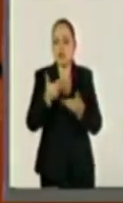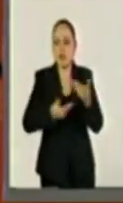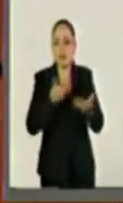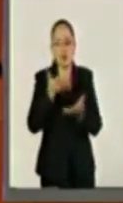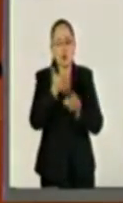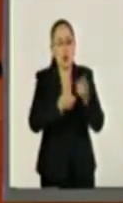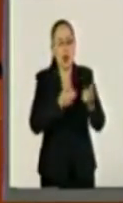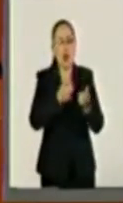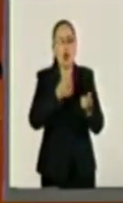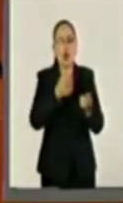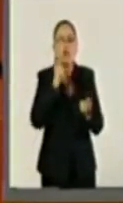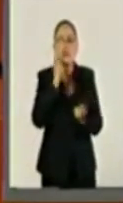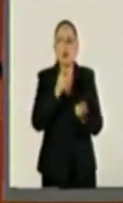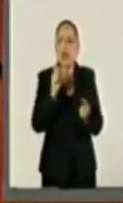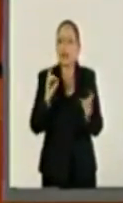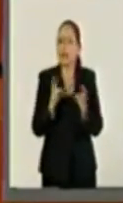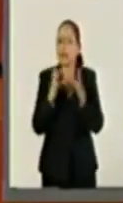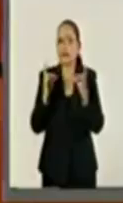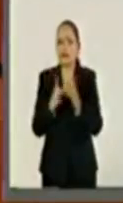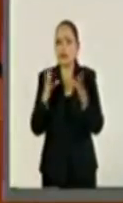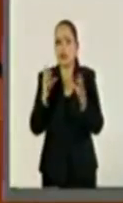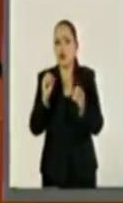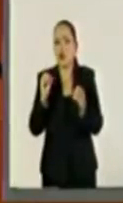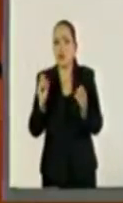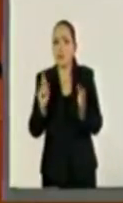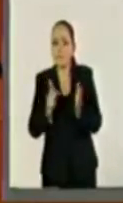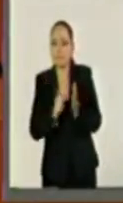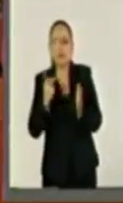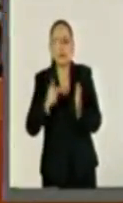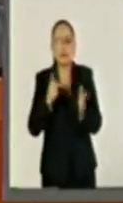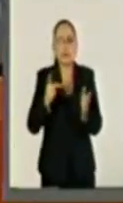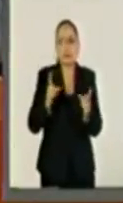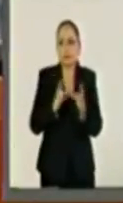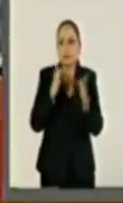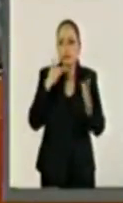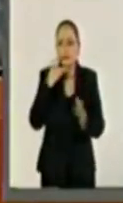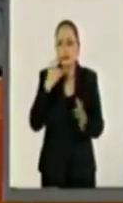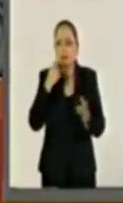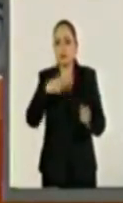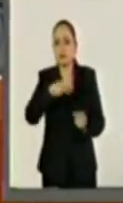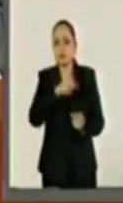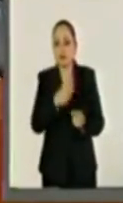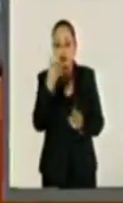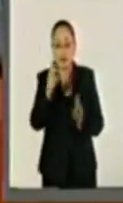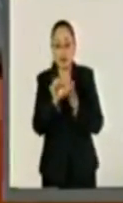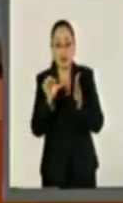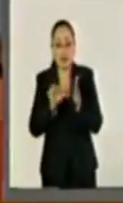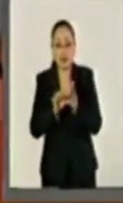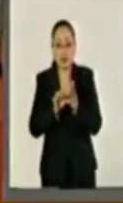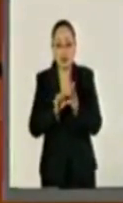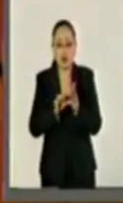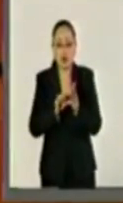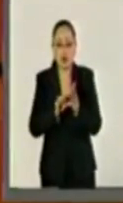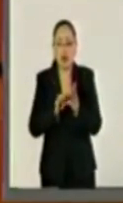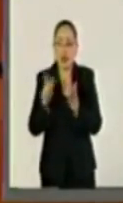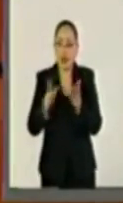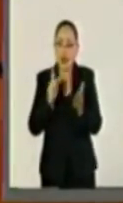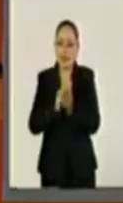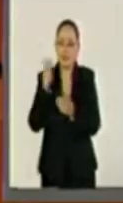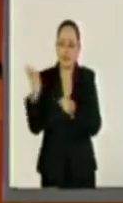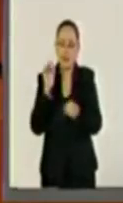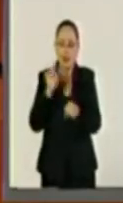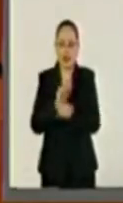servicios sea de manera esporádica u ocasional. Este artículo, que actualmente está vigente en la Ley Federal del